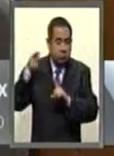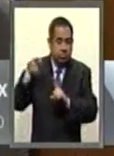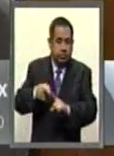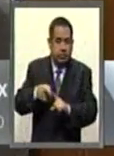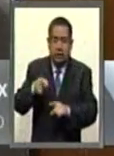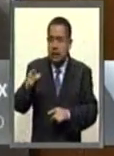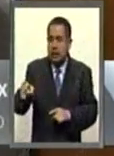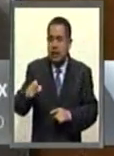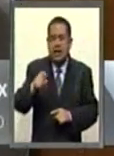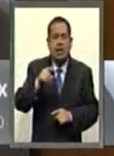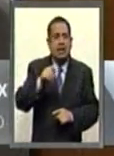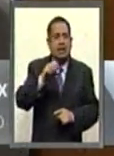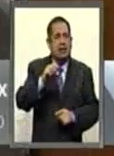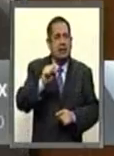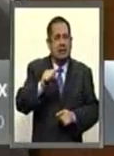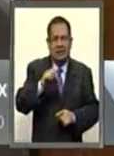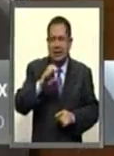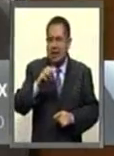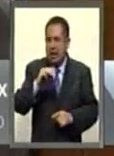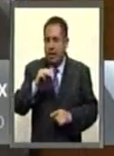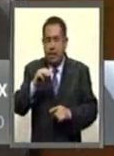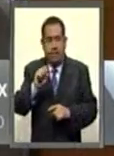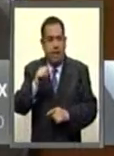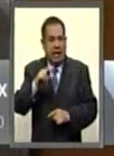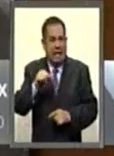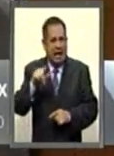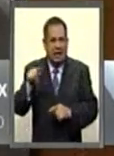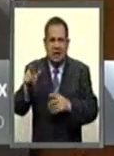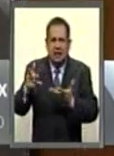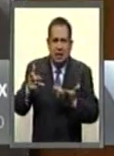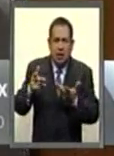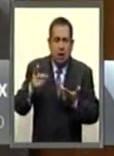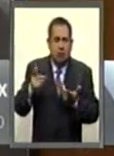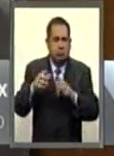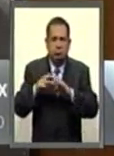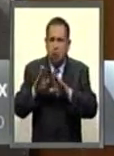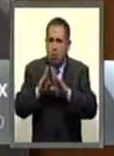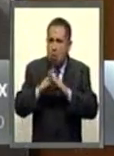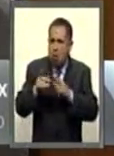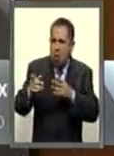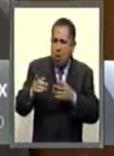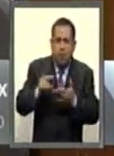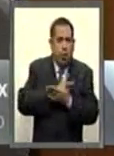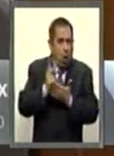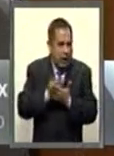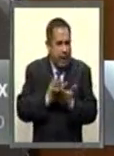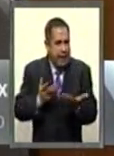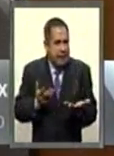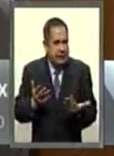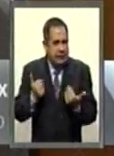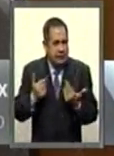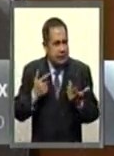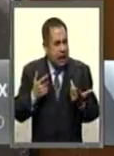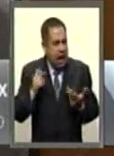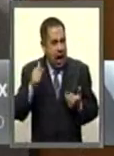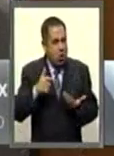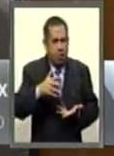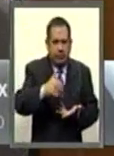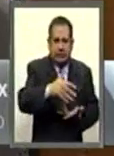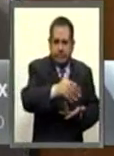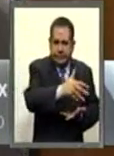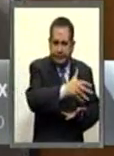a la Secretaría de Medio Ambiente y de Comunicaciones y Transportes, que implementaran programas que permitieran el